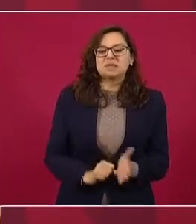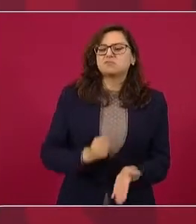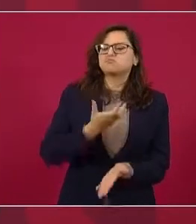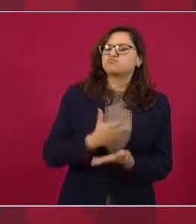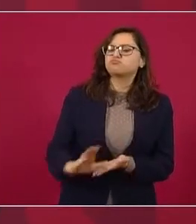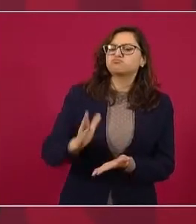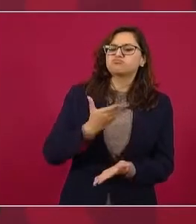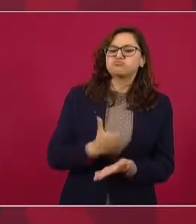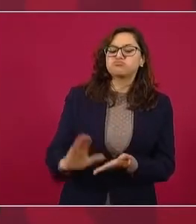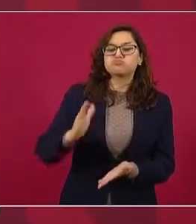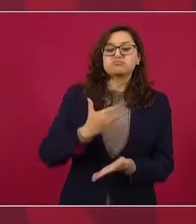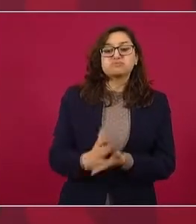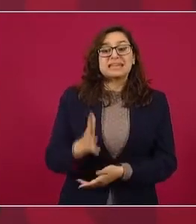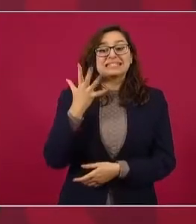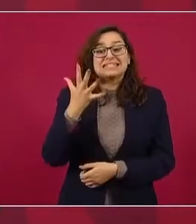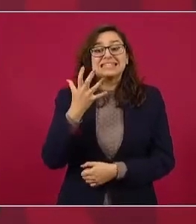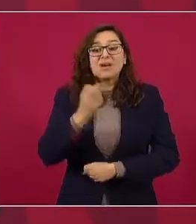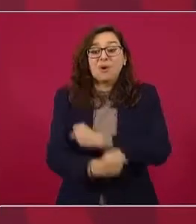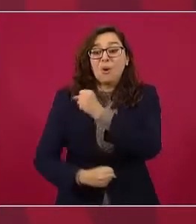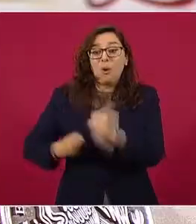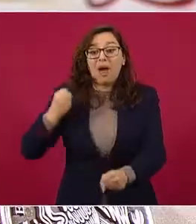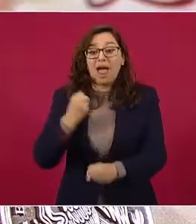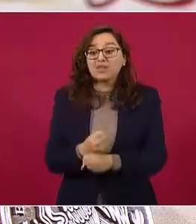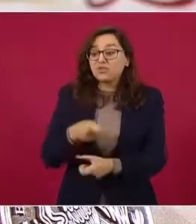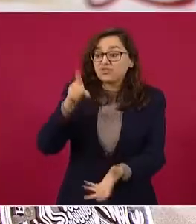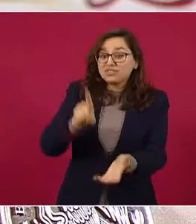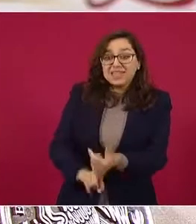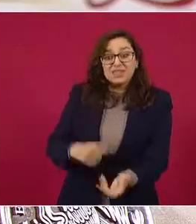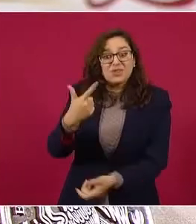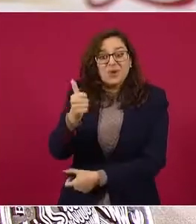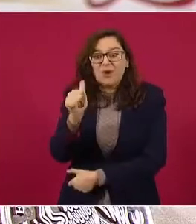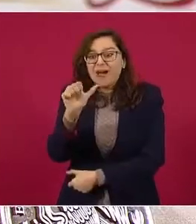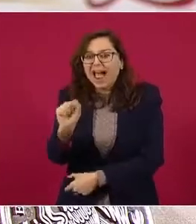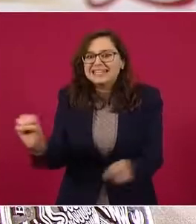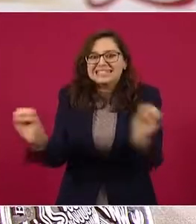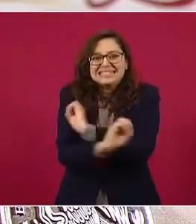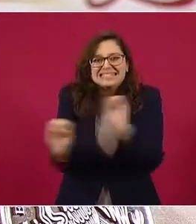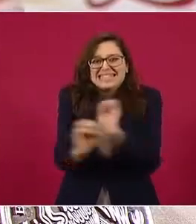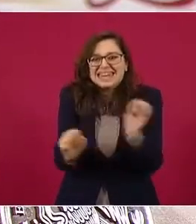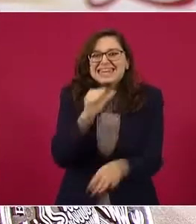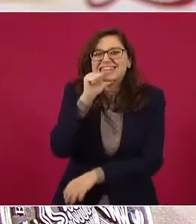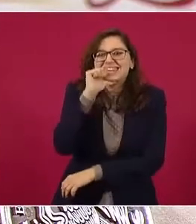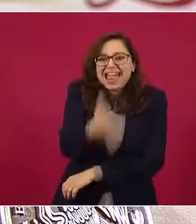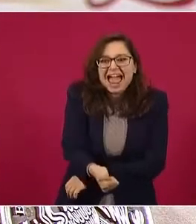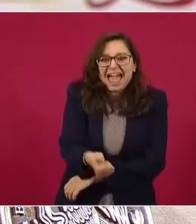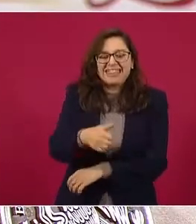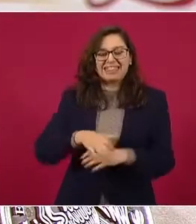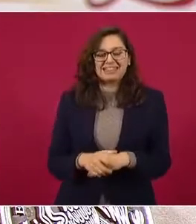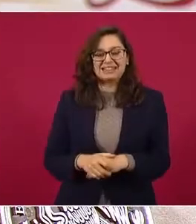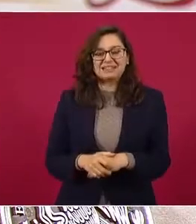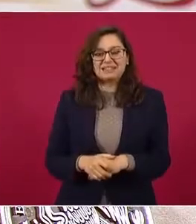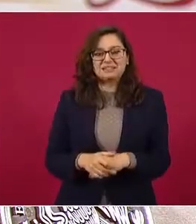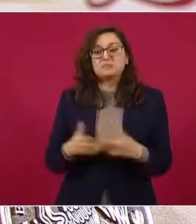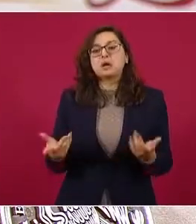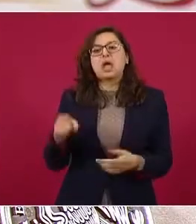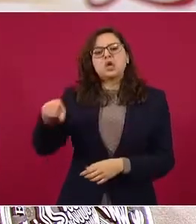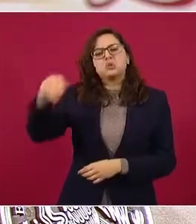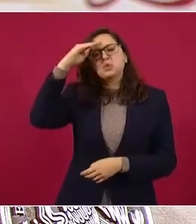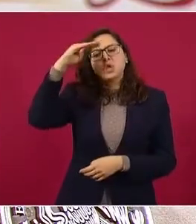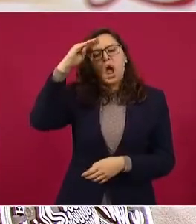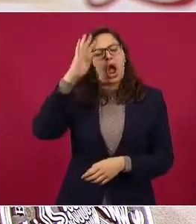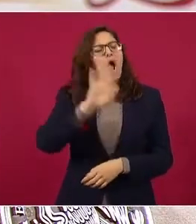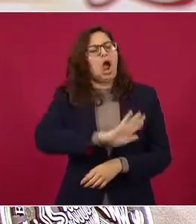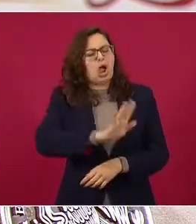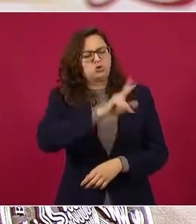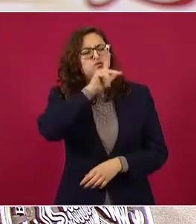5 años por no transportar absolutamente nada. Y esto se hizo en la lógica de que se iba a producir mucho gas